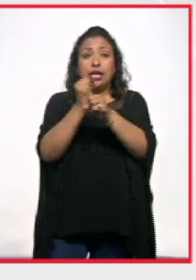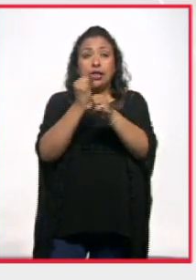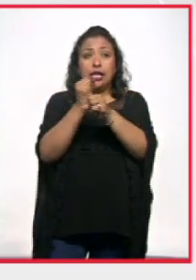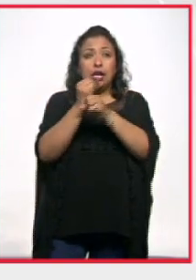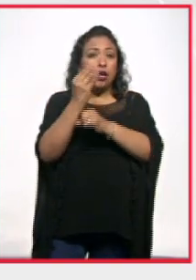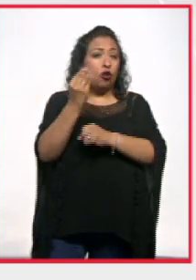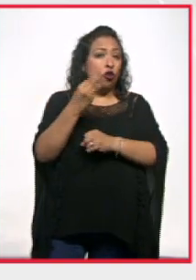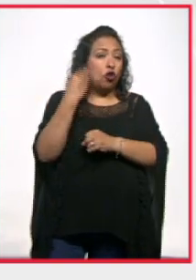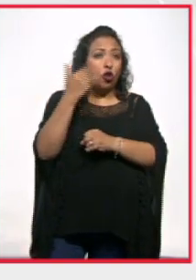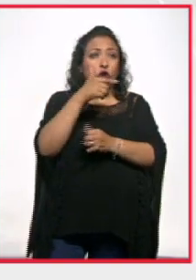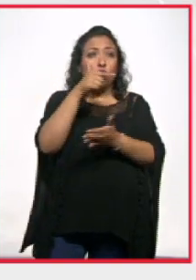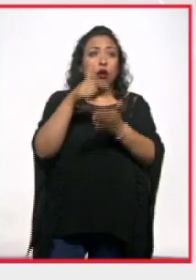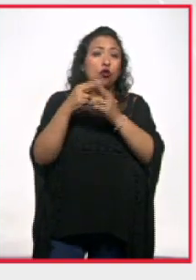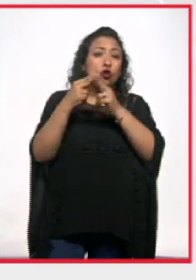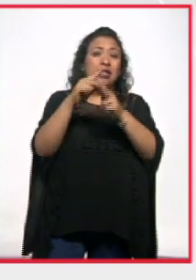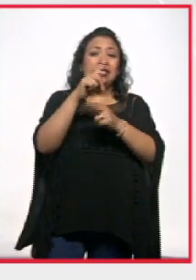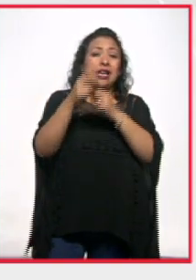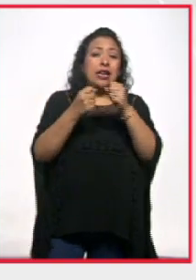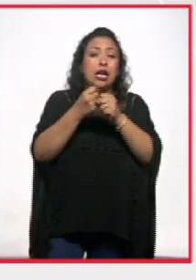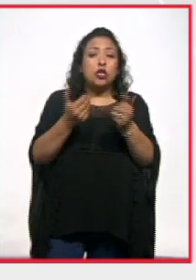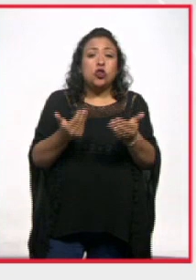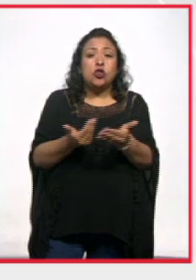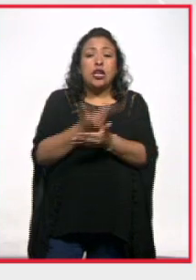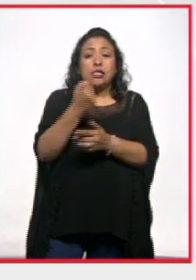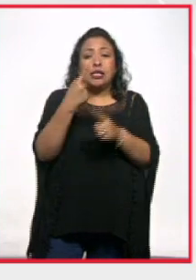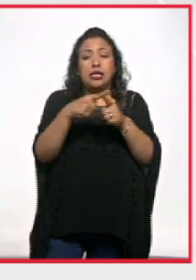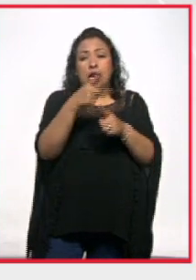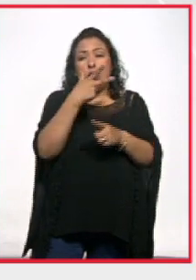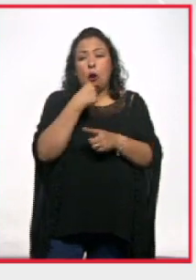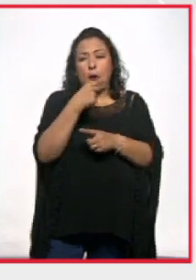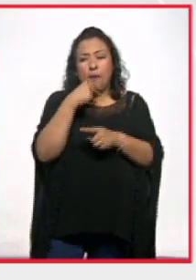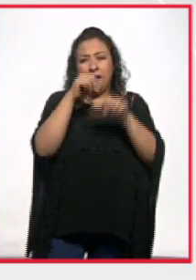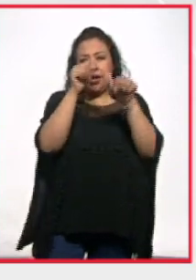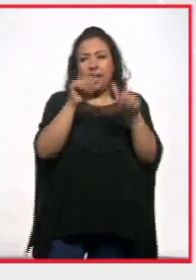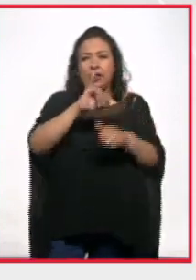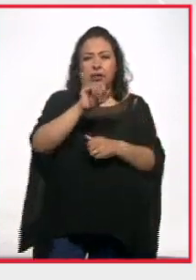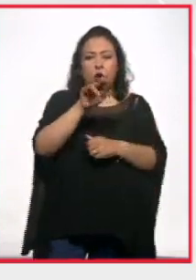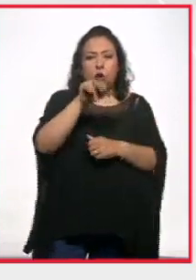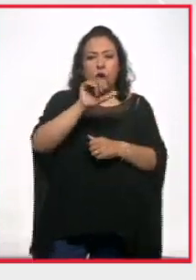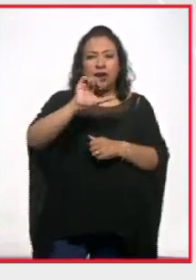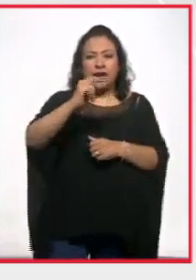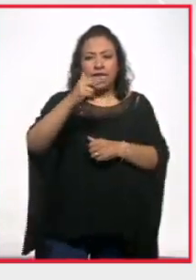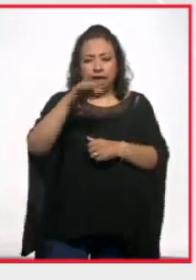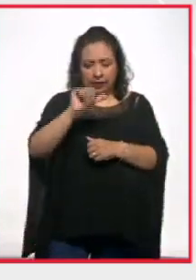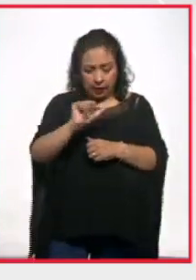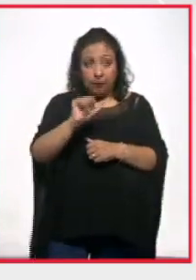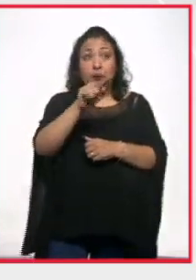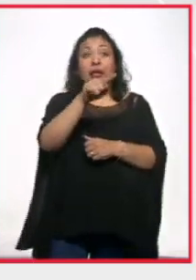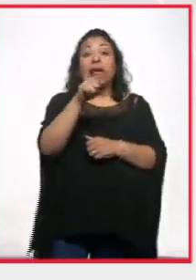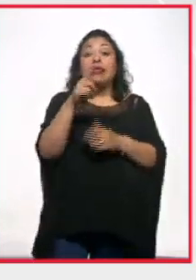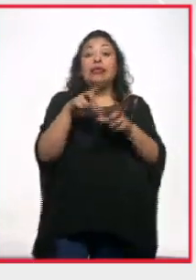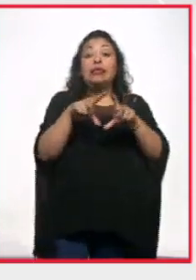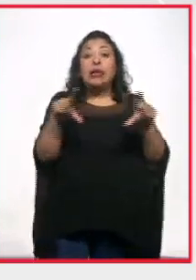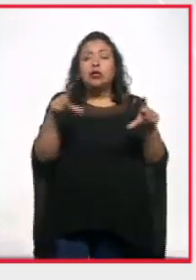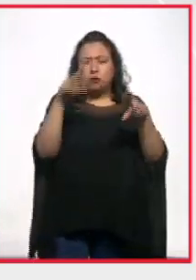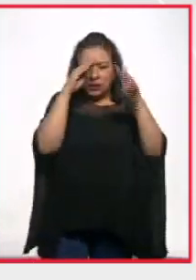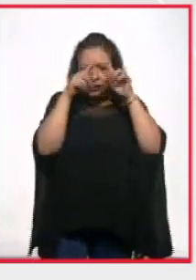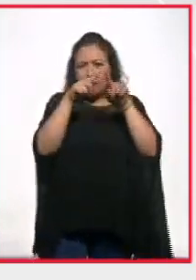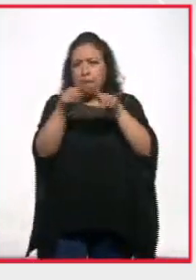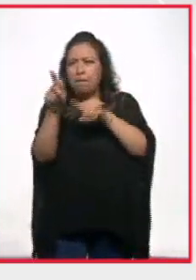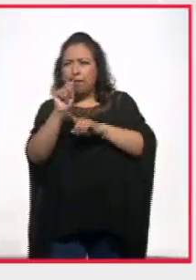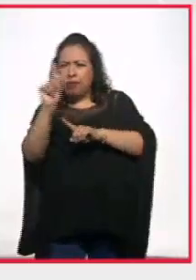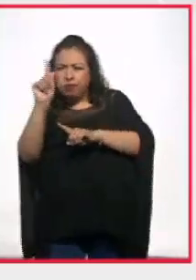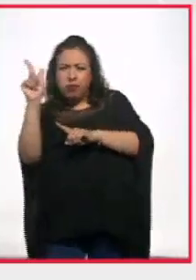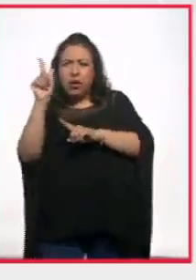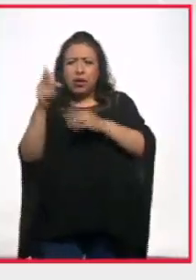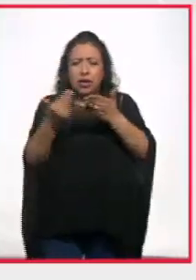coloquio realizado en el centenario del nacimiento del crítico de arte Juan Acha. El texto es una reflexión de especialistas nacionales